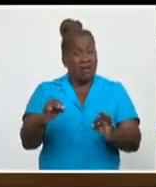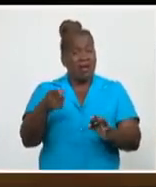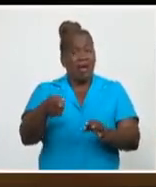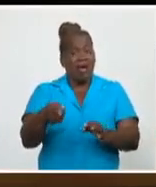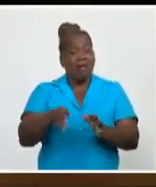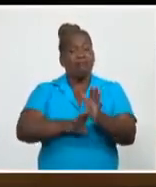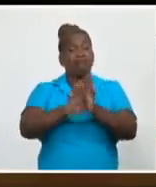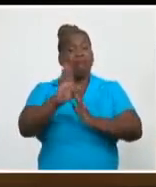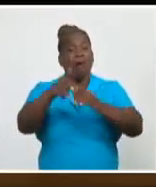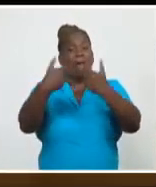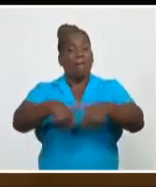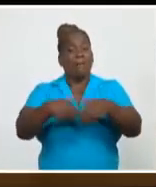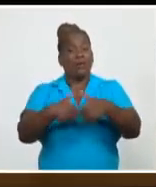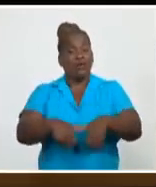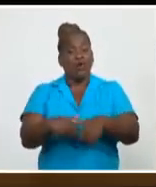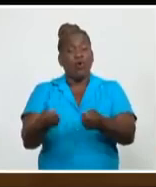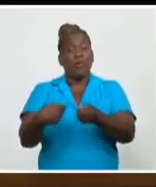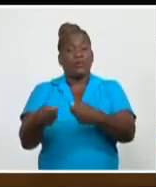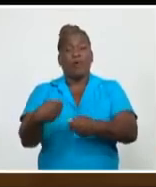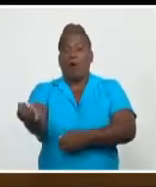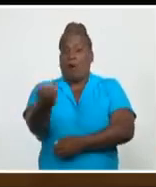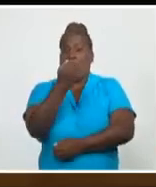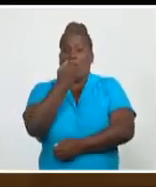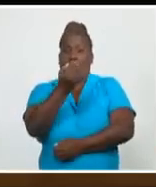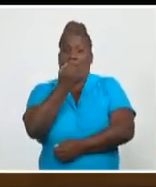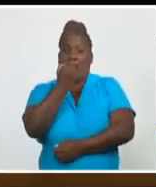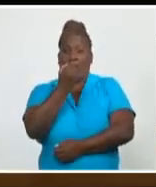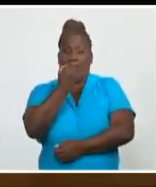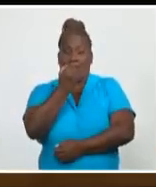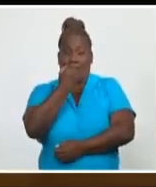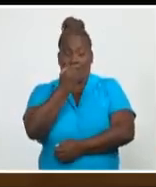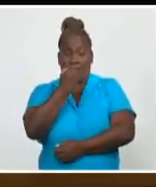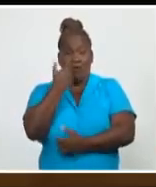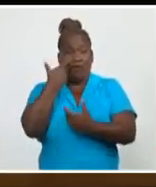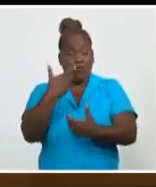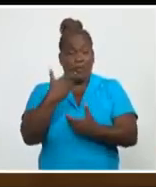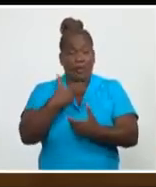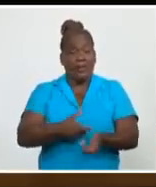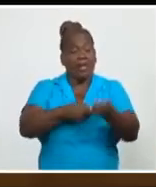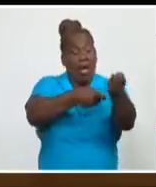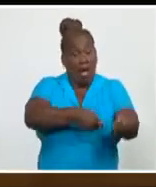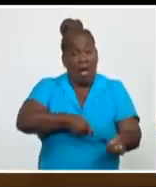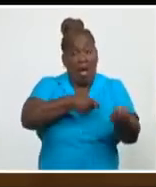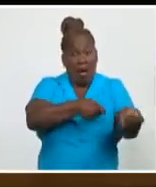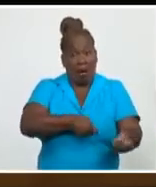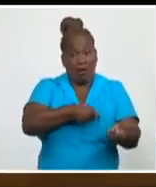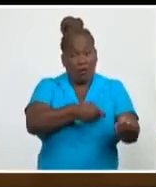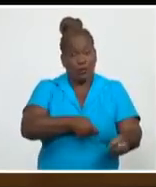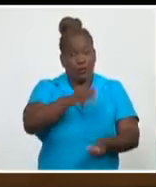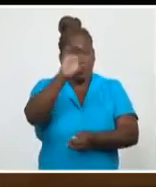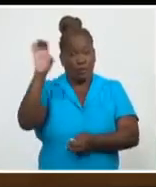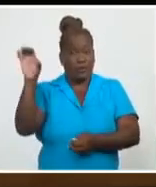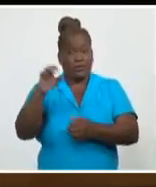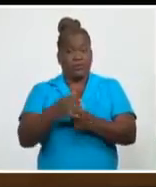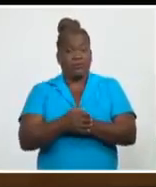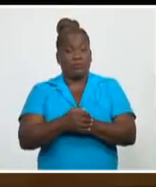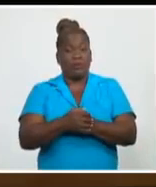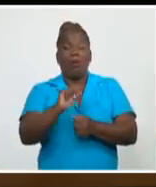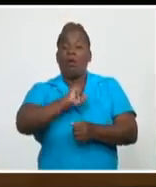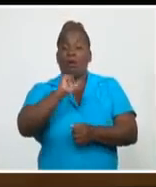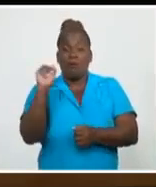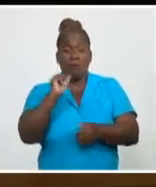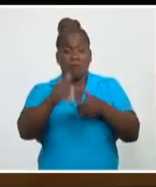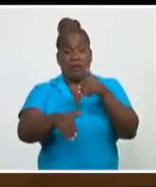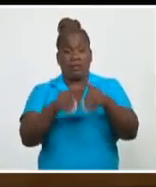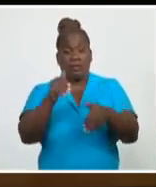y comercialización de alimentos, con mayor énfasis en el sector agropecuario. Lograr una mayor participación